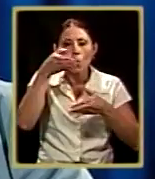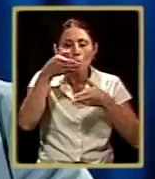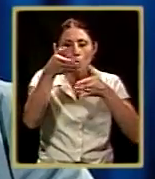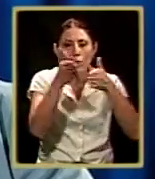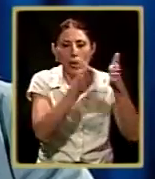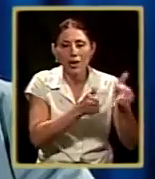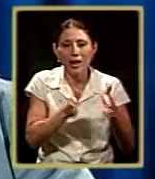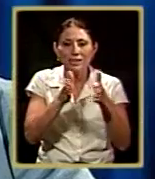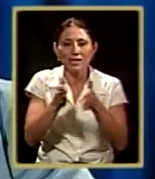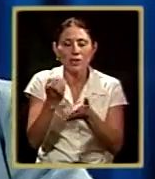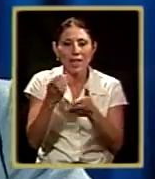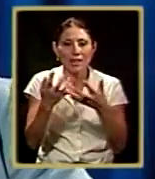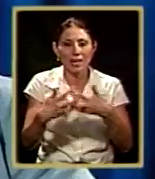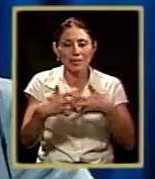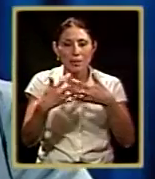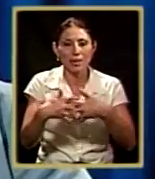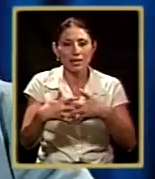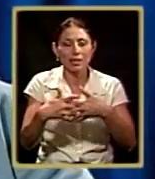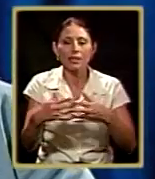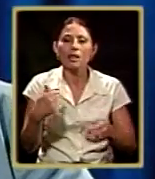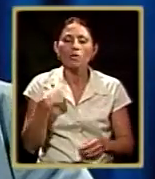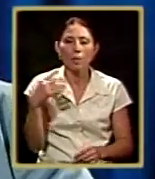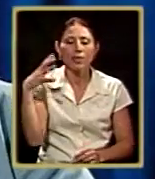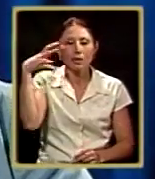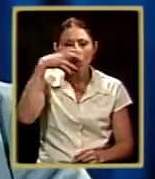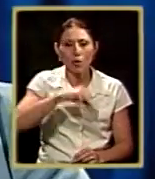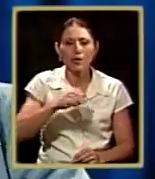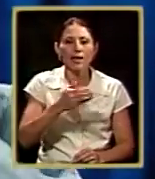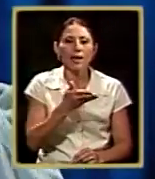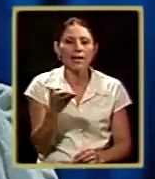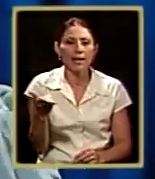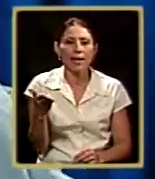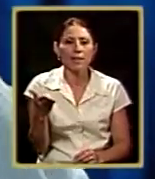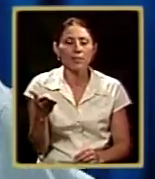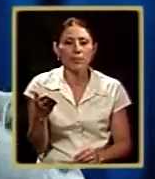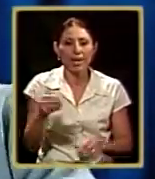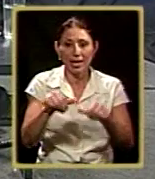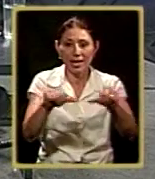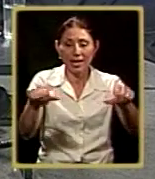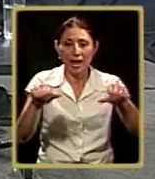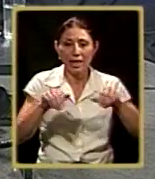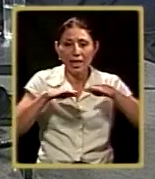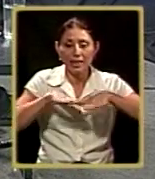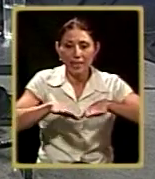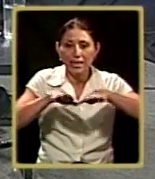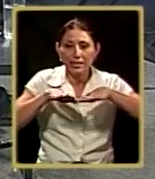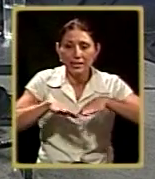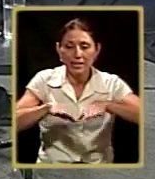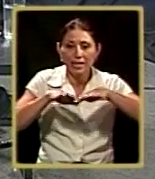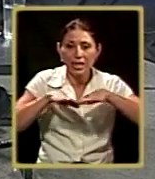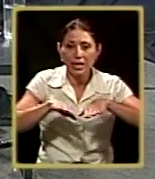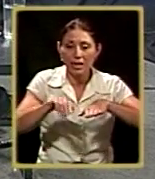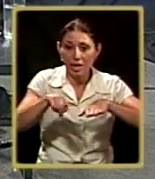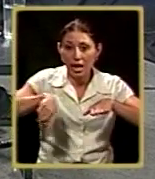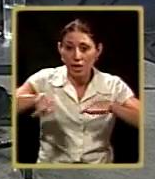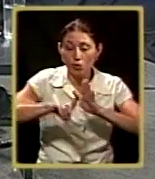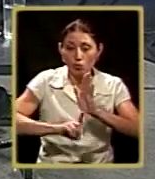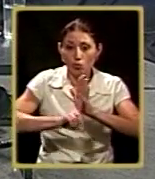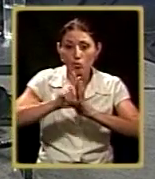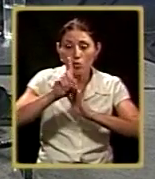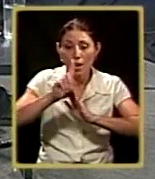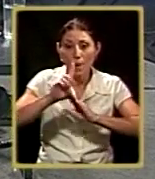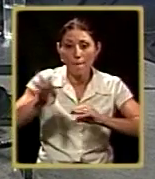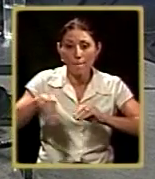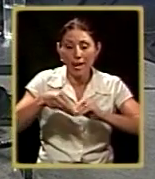Qué interesante. Y me di cuenta que en la parte textil, que es el área que ellos han logrado desarrollar más, la